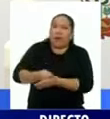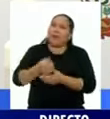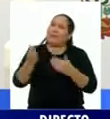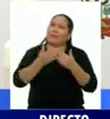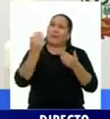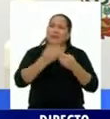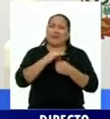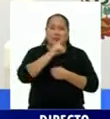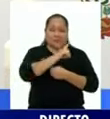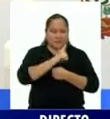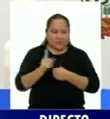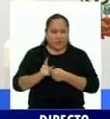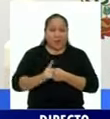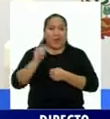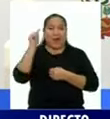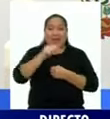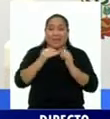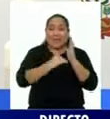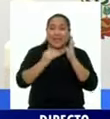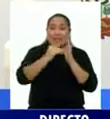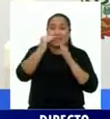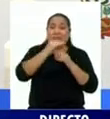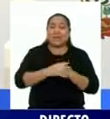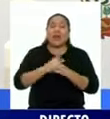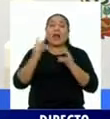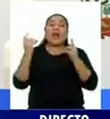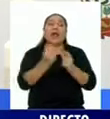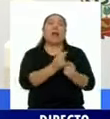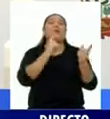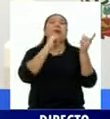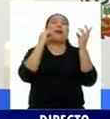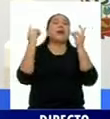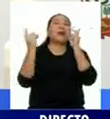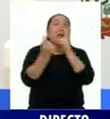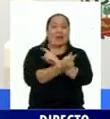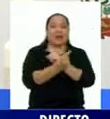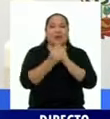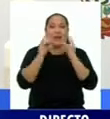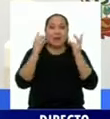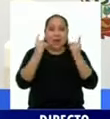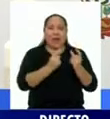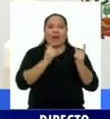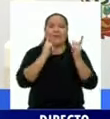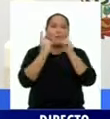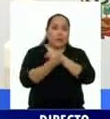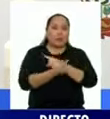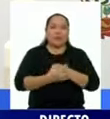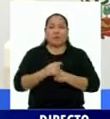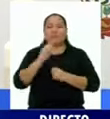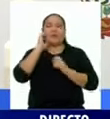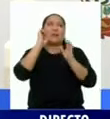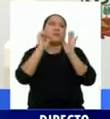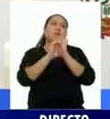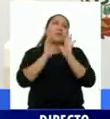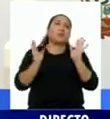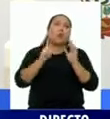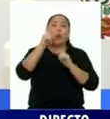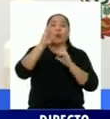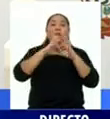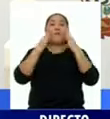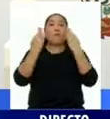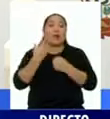eso. Pero ese tipo de crecimientos es transitorio. Es como una familia que va a